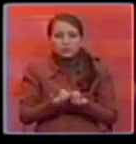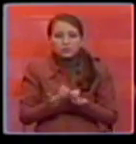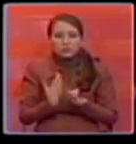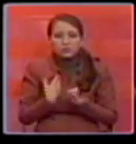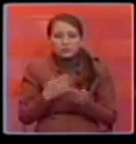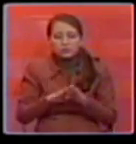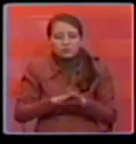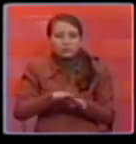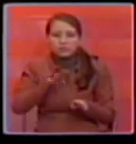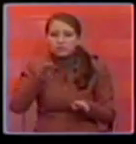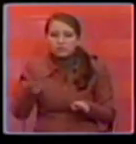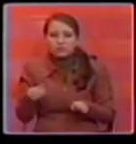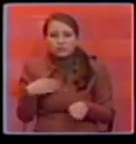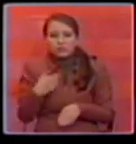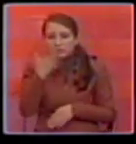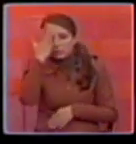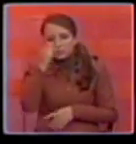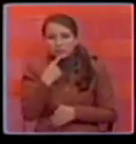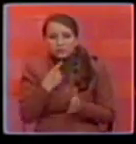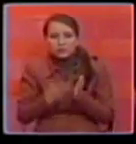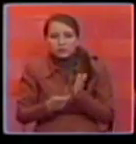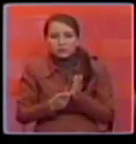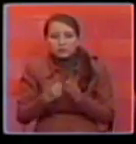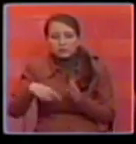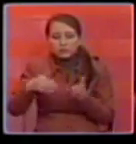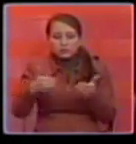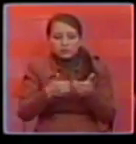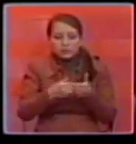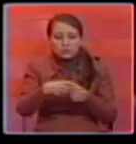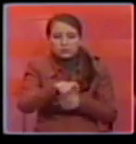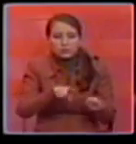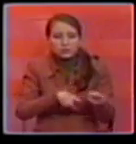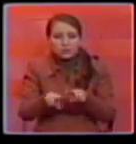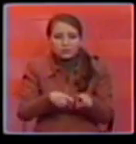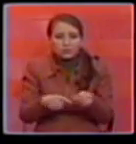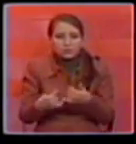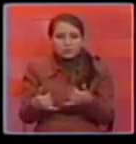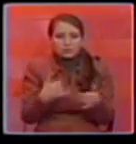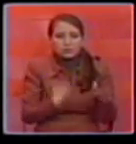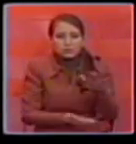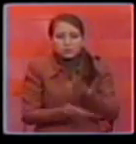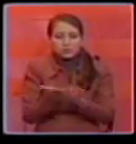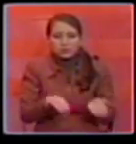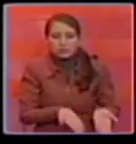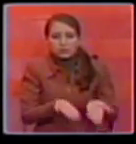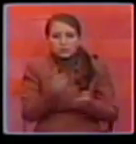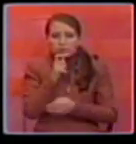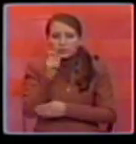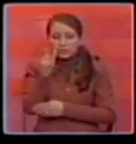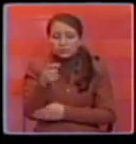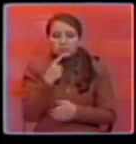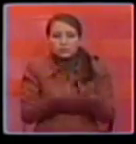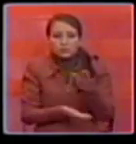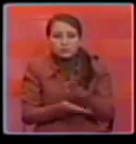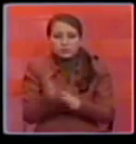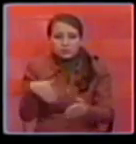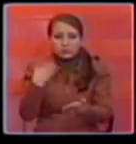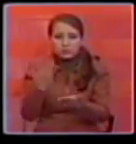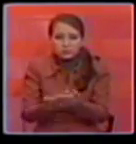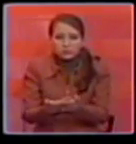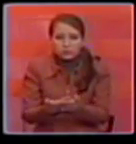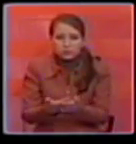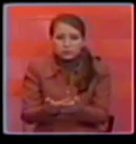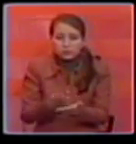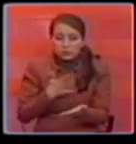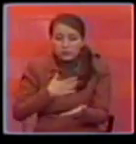yo decidí dar un paso al lado. ¿Para qué? Para que el equipo de maratonistas vaya, la persona que vaya a estar en